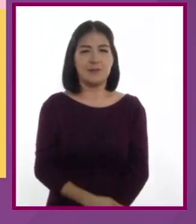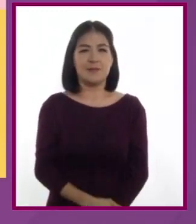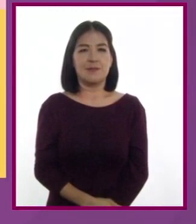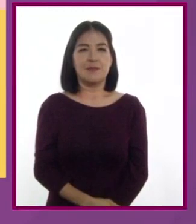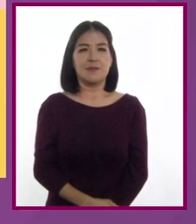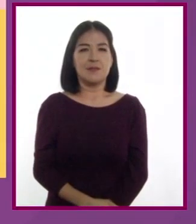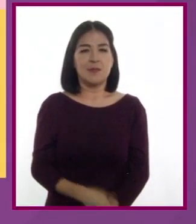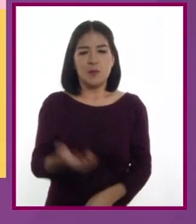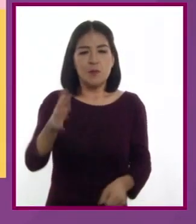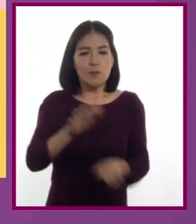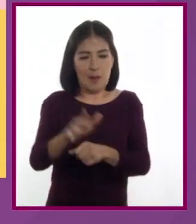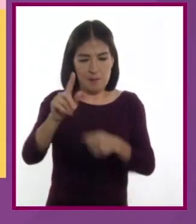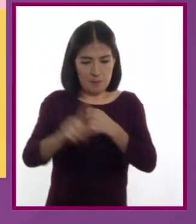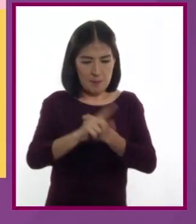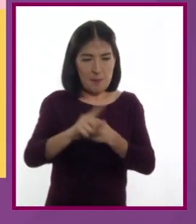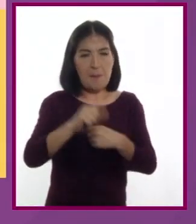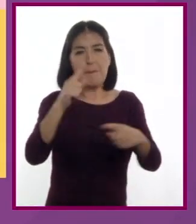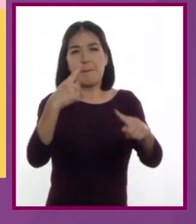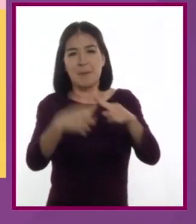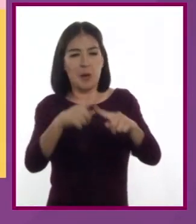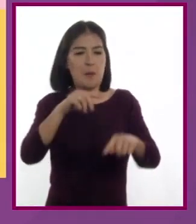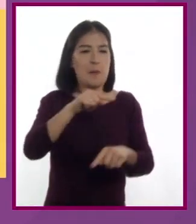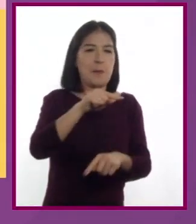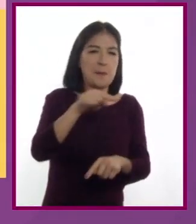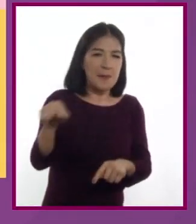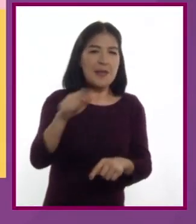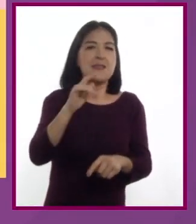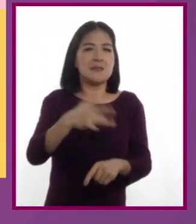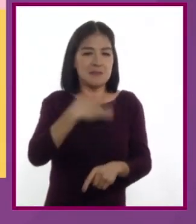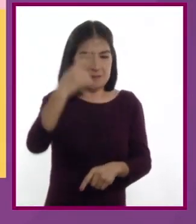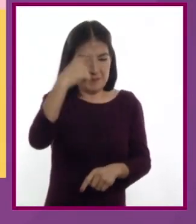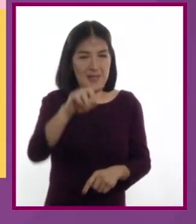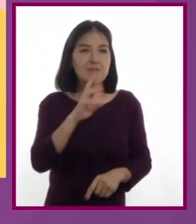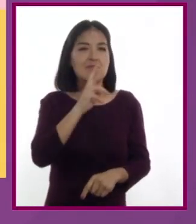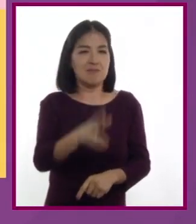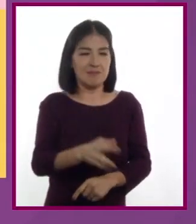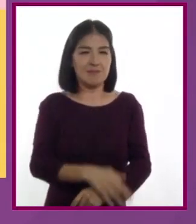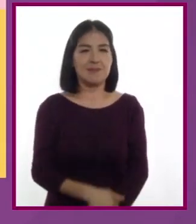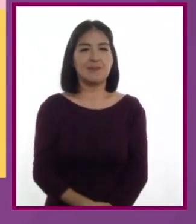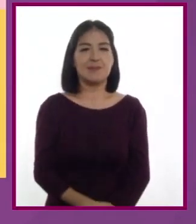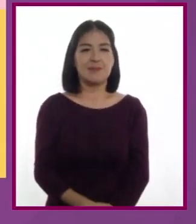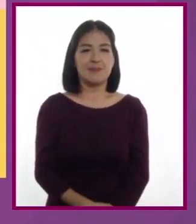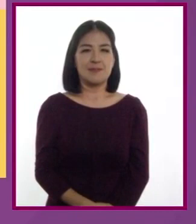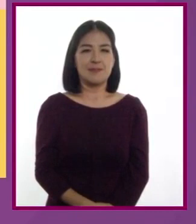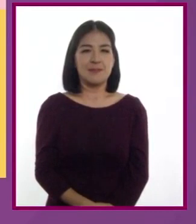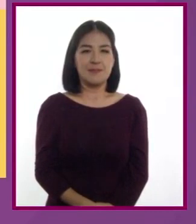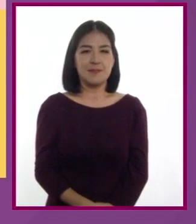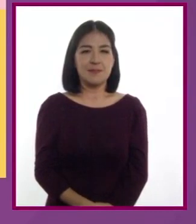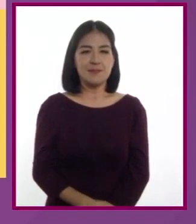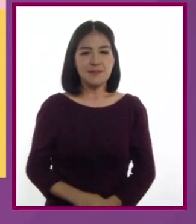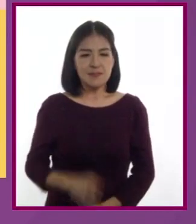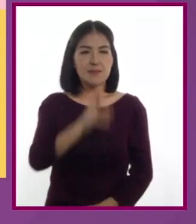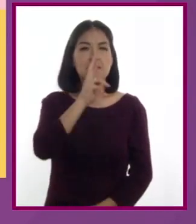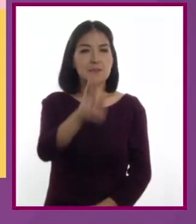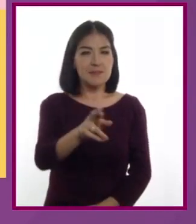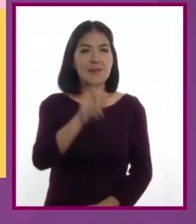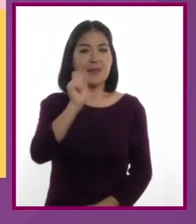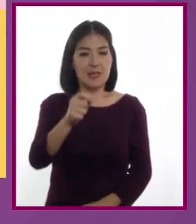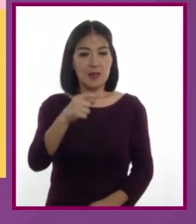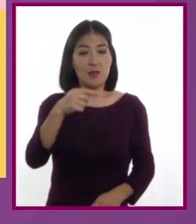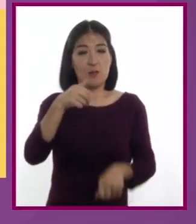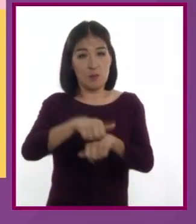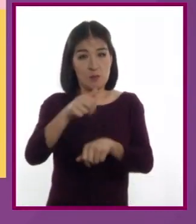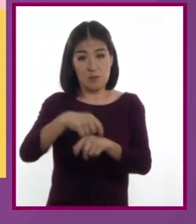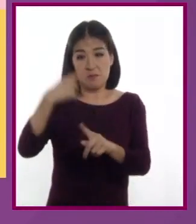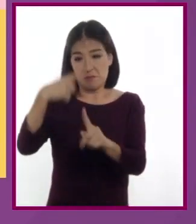¿Qué operación permite representar la situación? ¿El resultado de la operación es un número